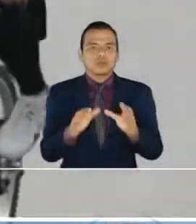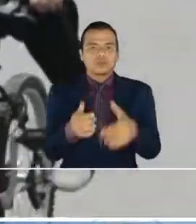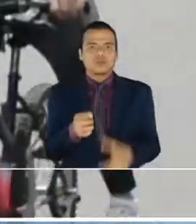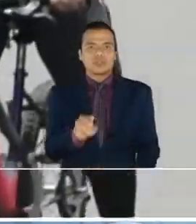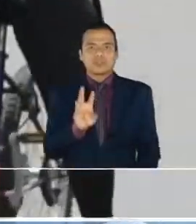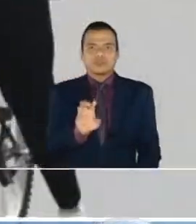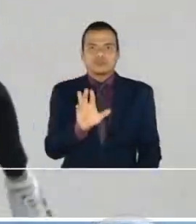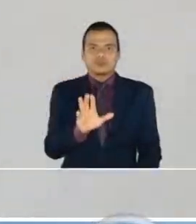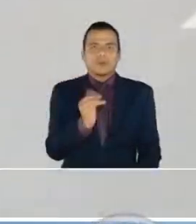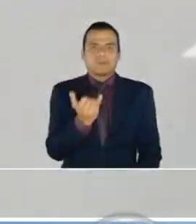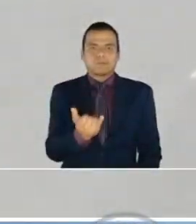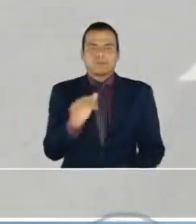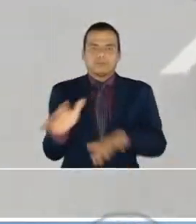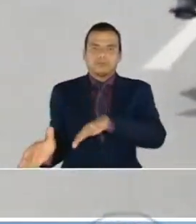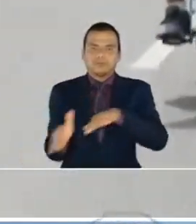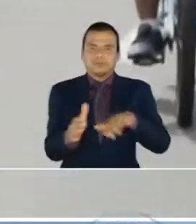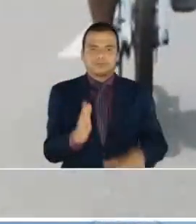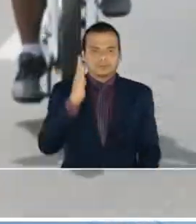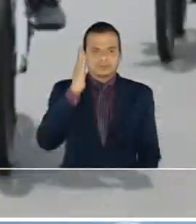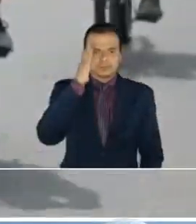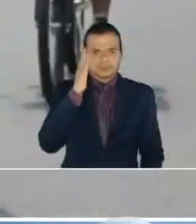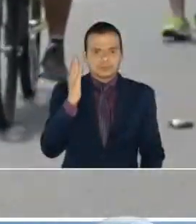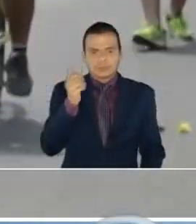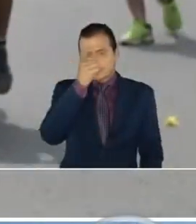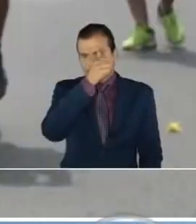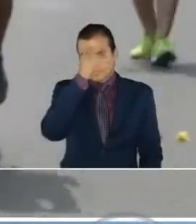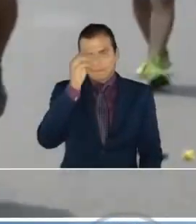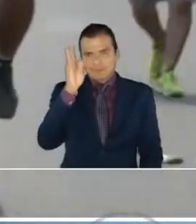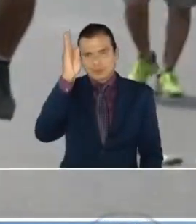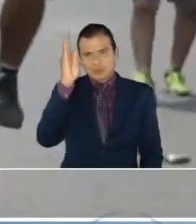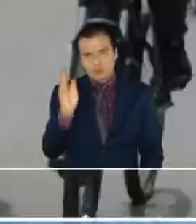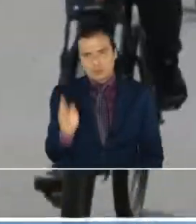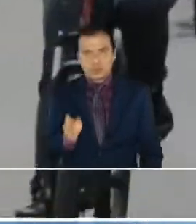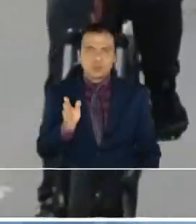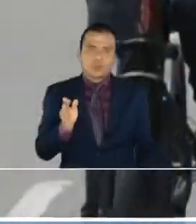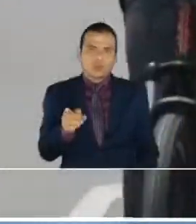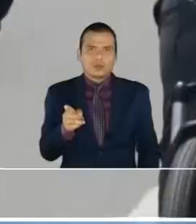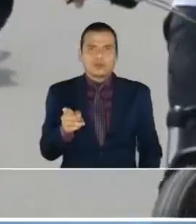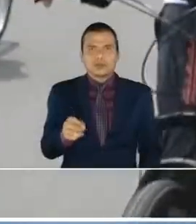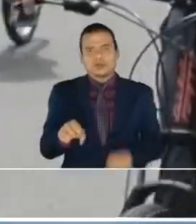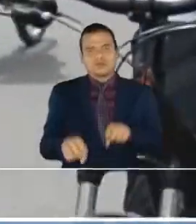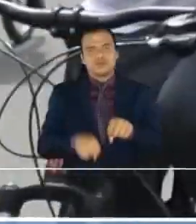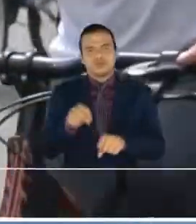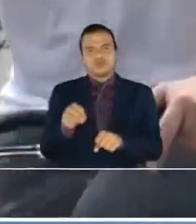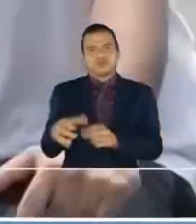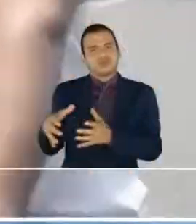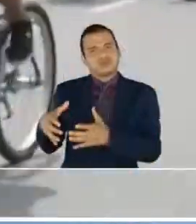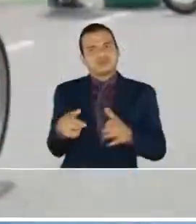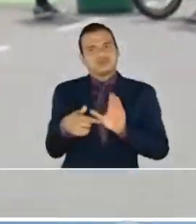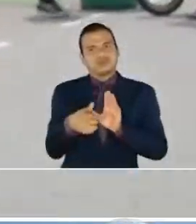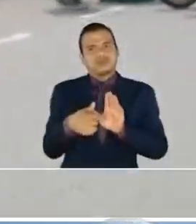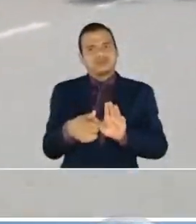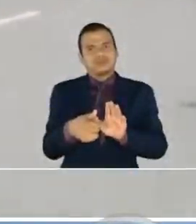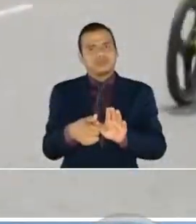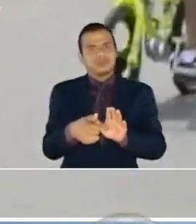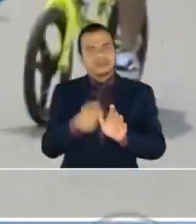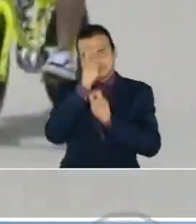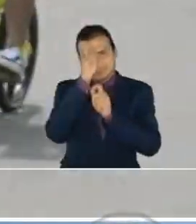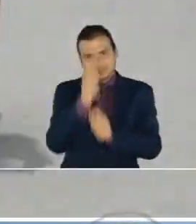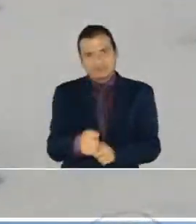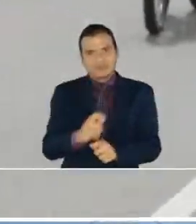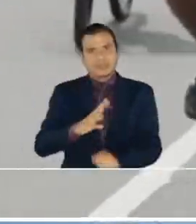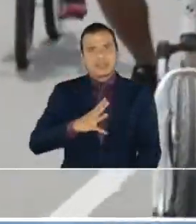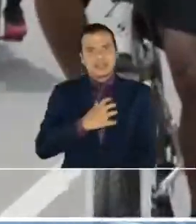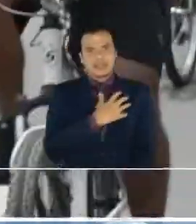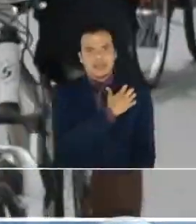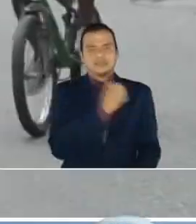La ciclovía tendrá este domingo la marcha mixta. Cali le corre al cáncer de la carrera 66 hasta la estación Panamericana. La jornada